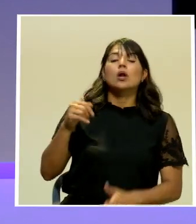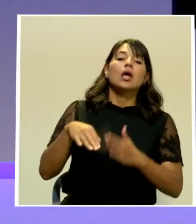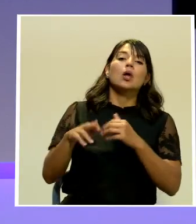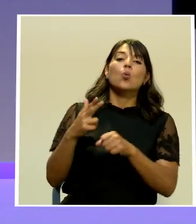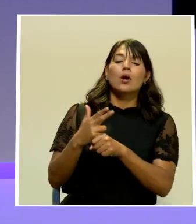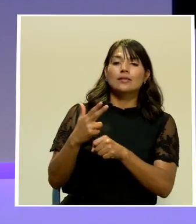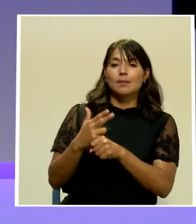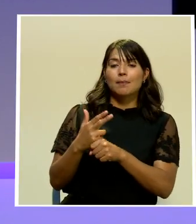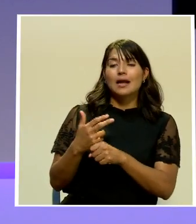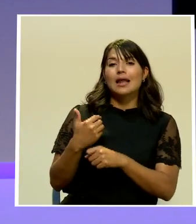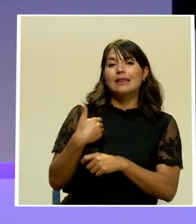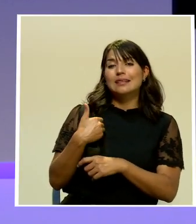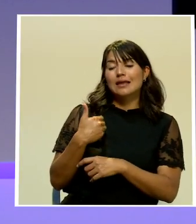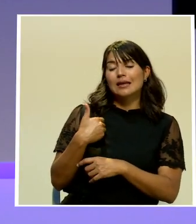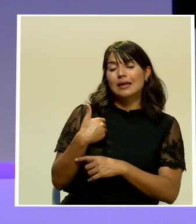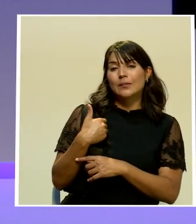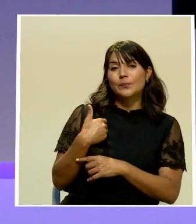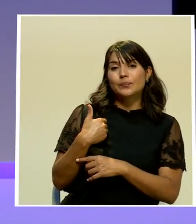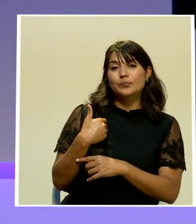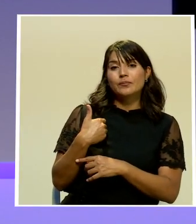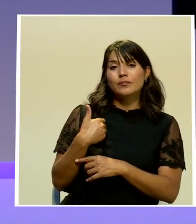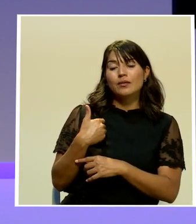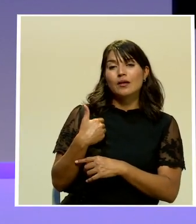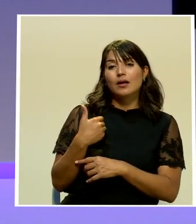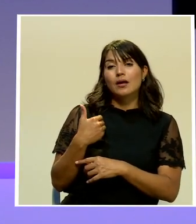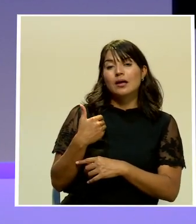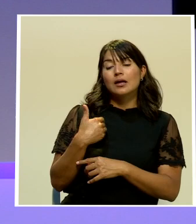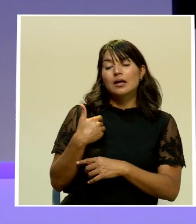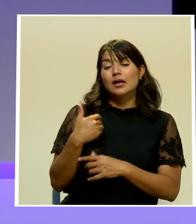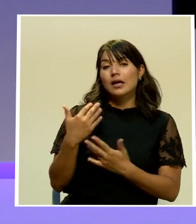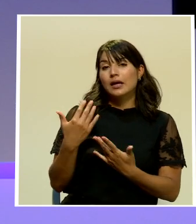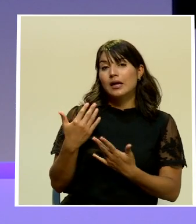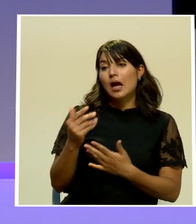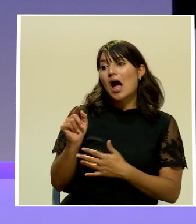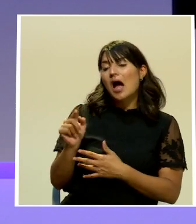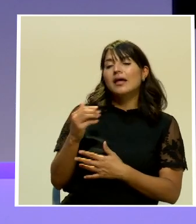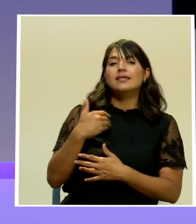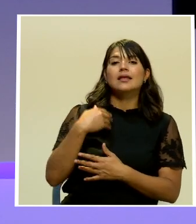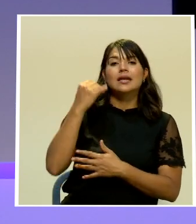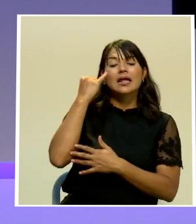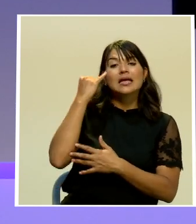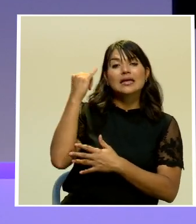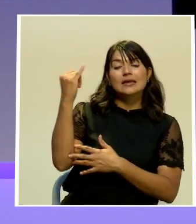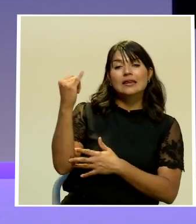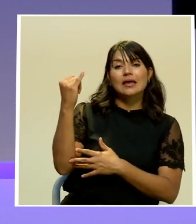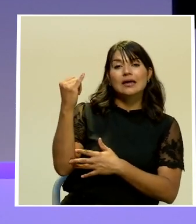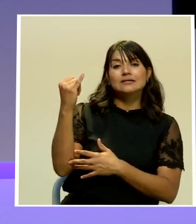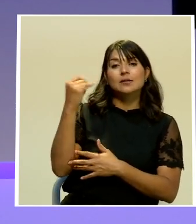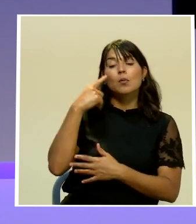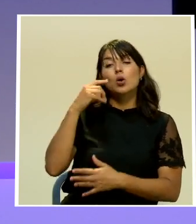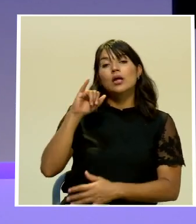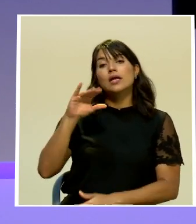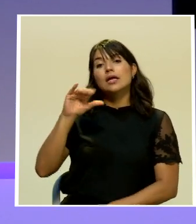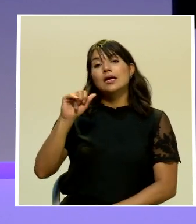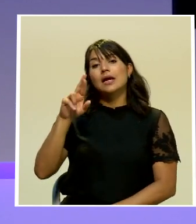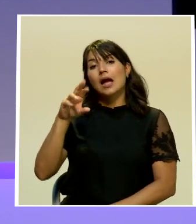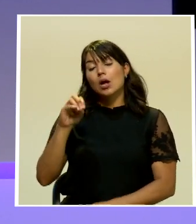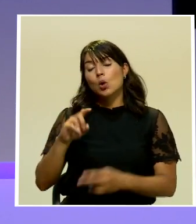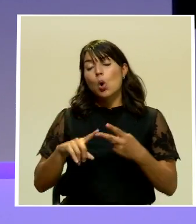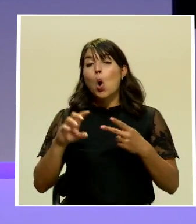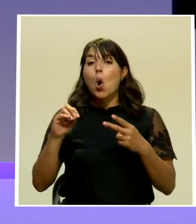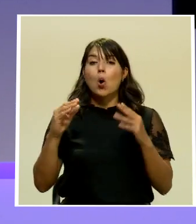hay digamos, hay iniciativas de parte de El Ícaro y de Casa